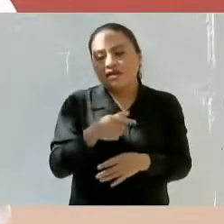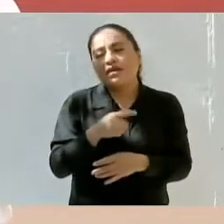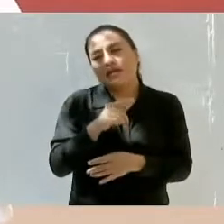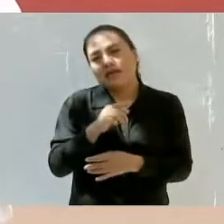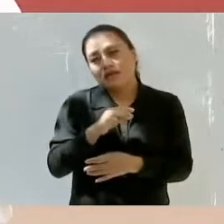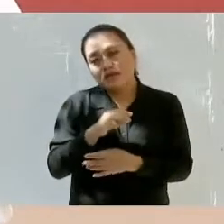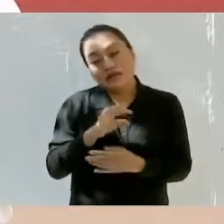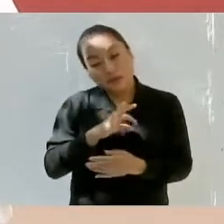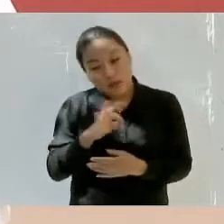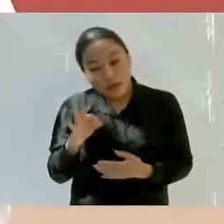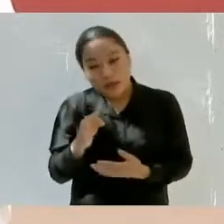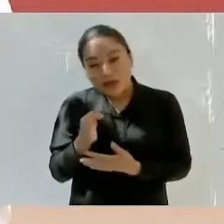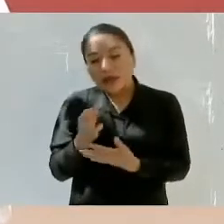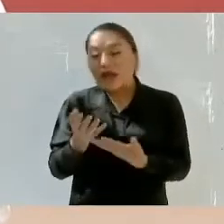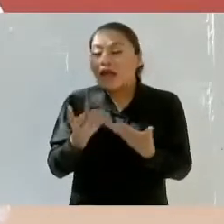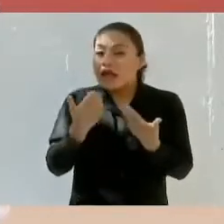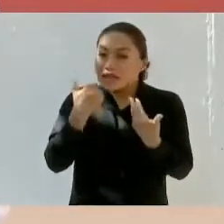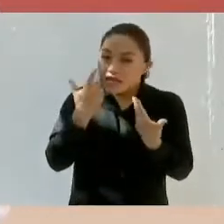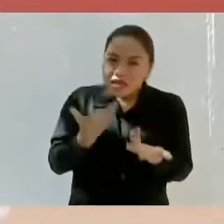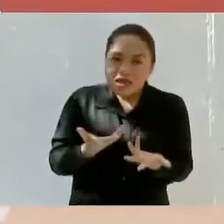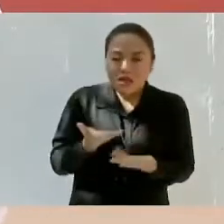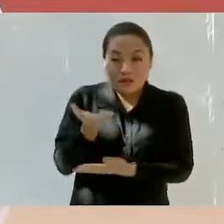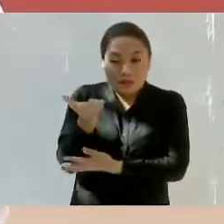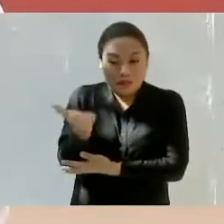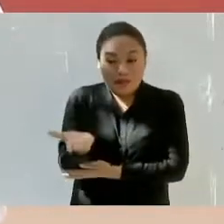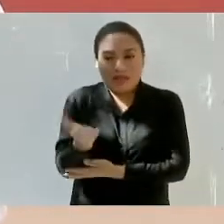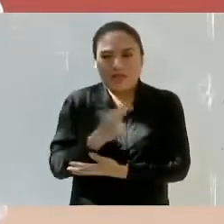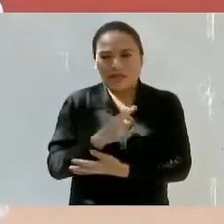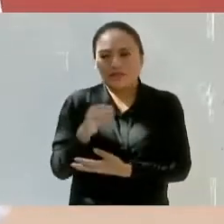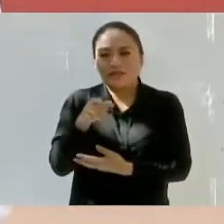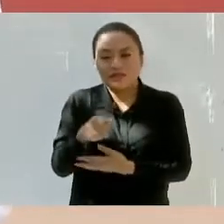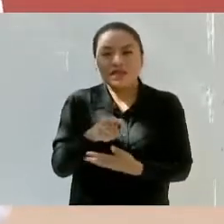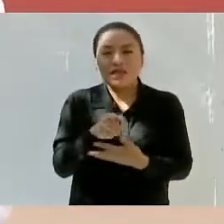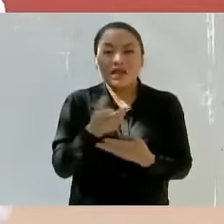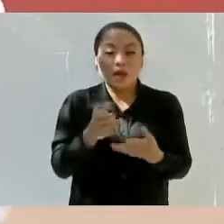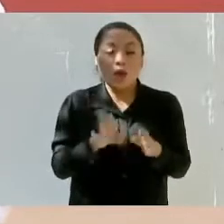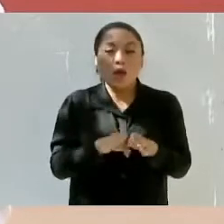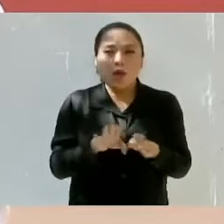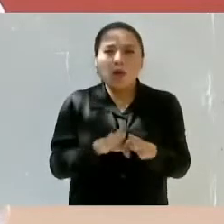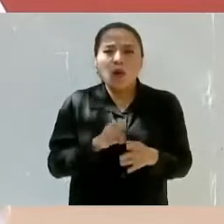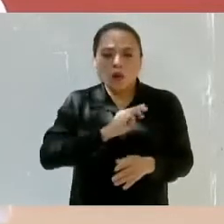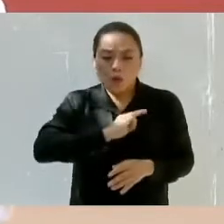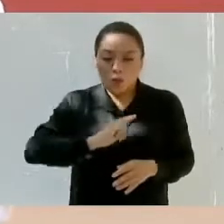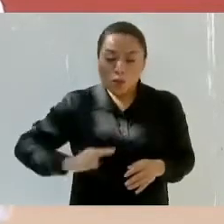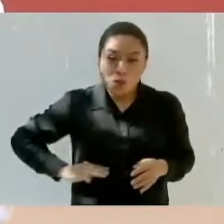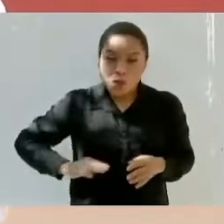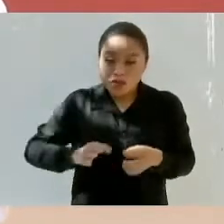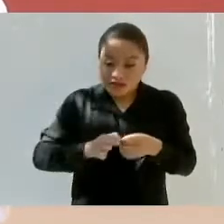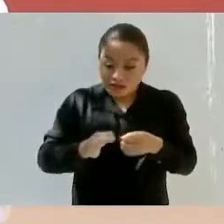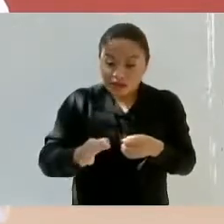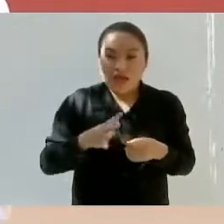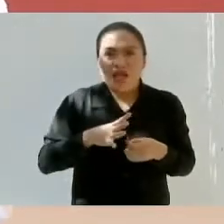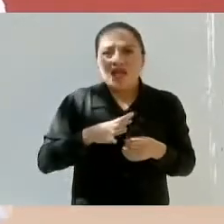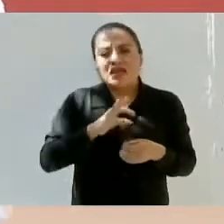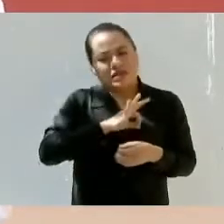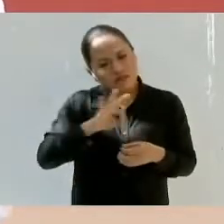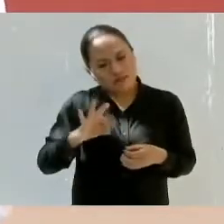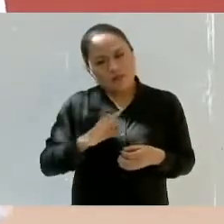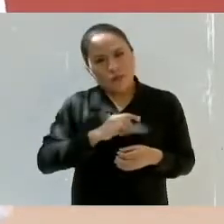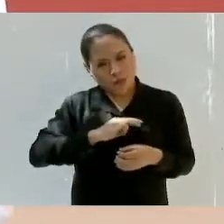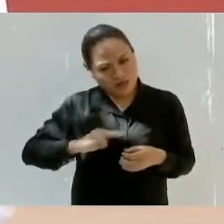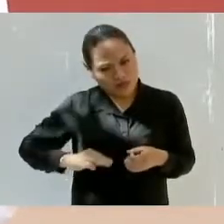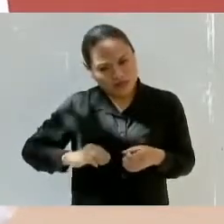si, que se replique este programa a través, podemos trabajar, creo, a través de municipio, estado y